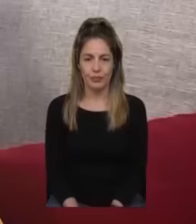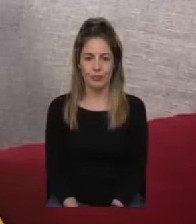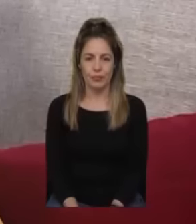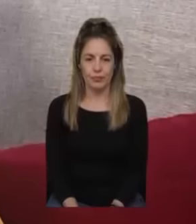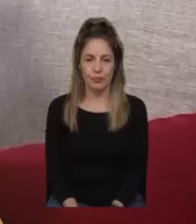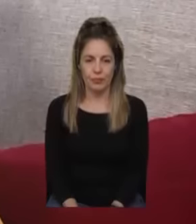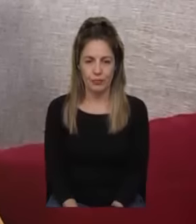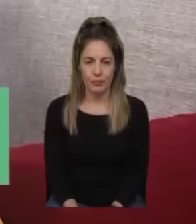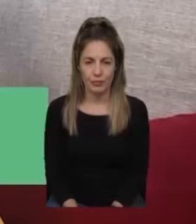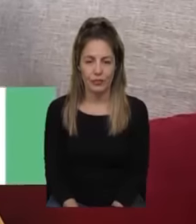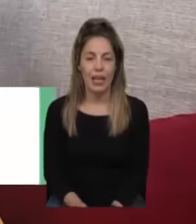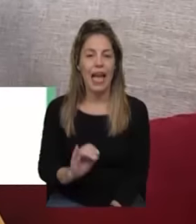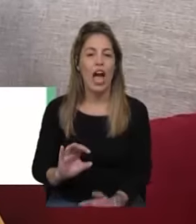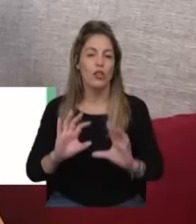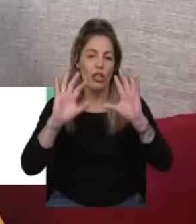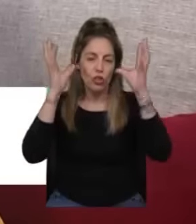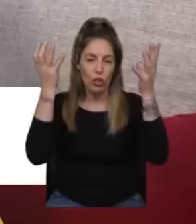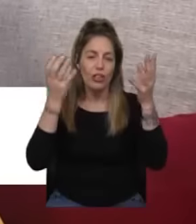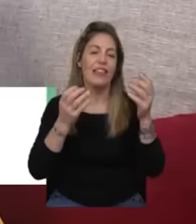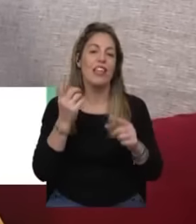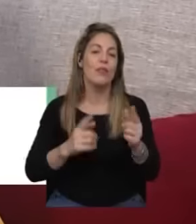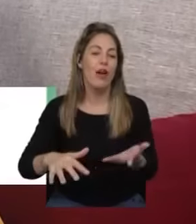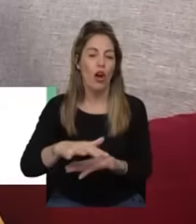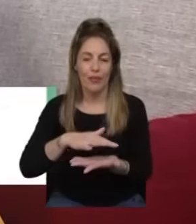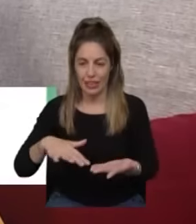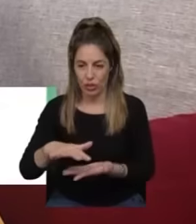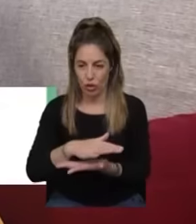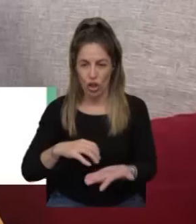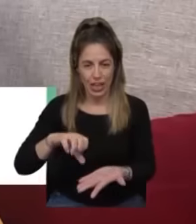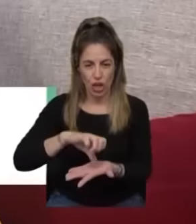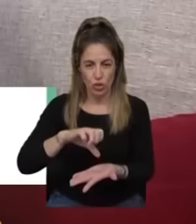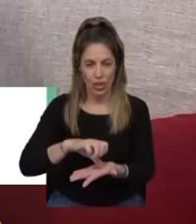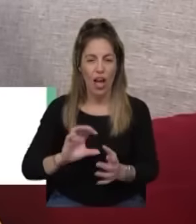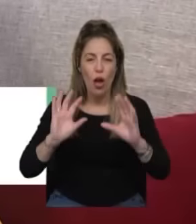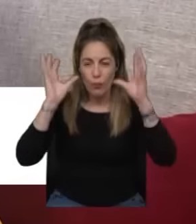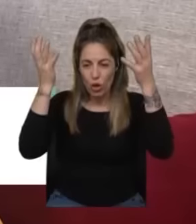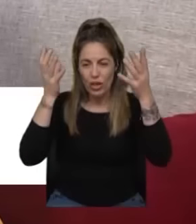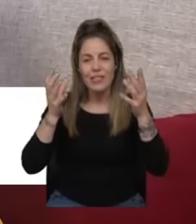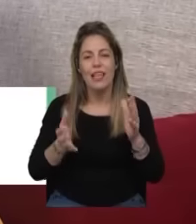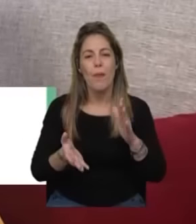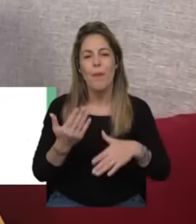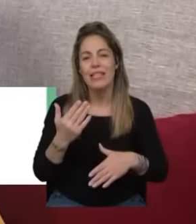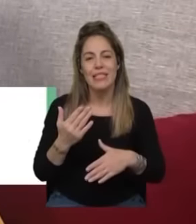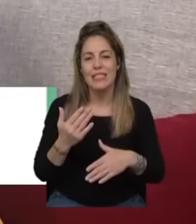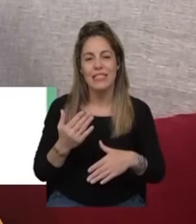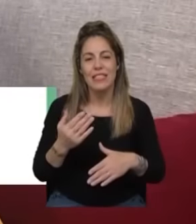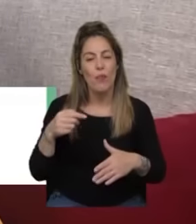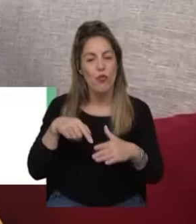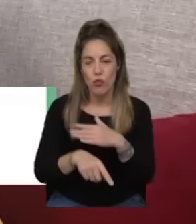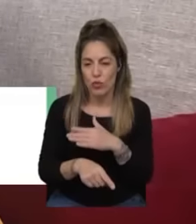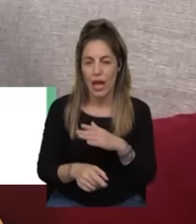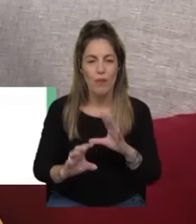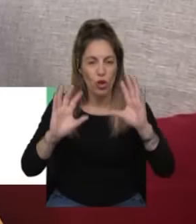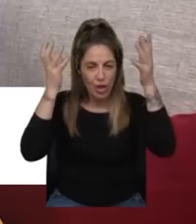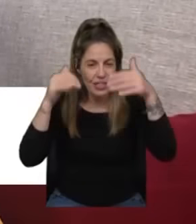Hay otro tipo de violencia que vive en determinados territorios de la ciudad, que es una violencia mucho más pronunciada, una violencia mucho